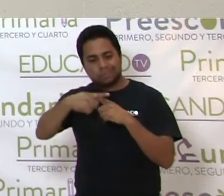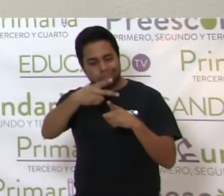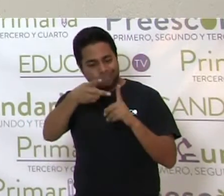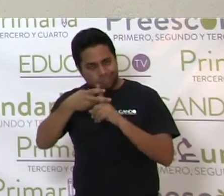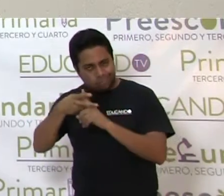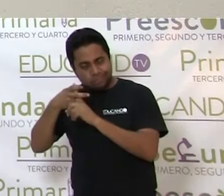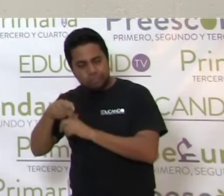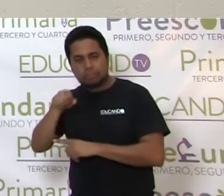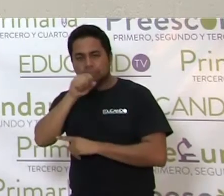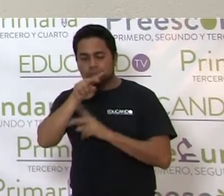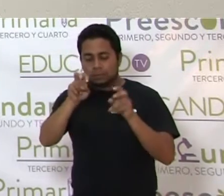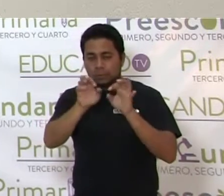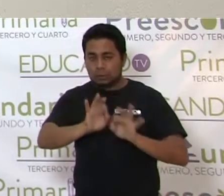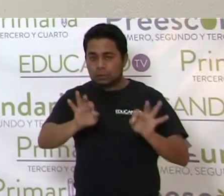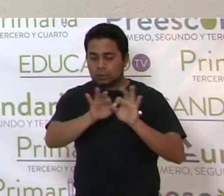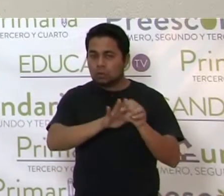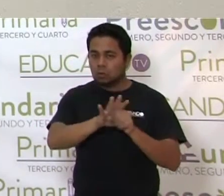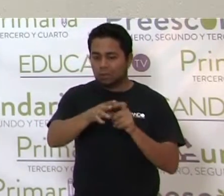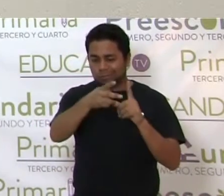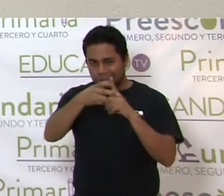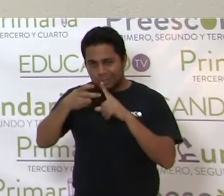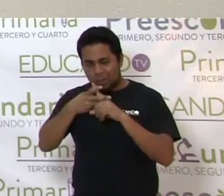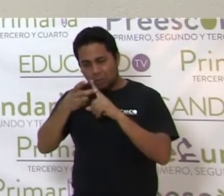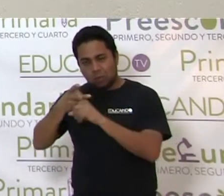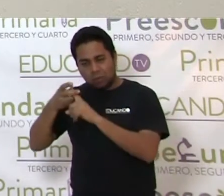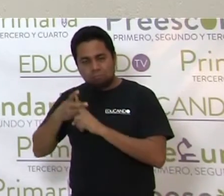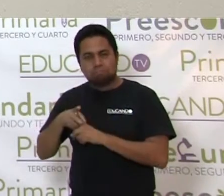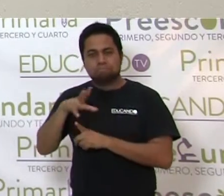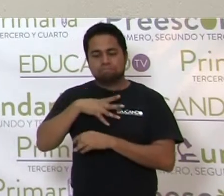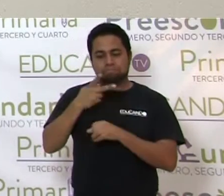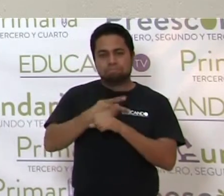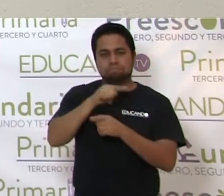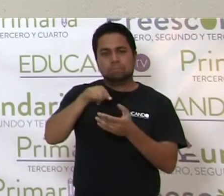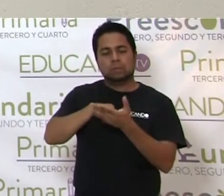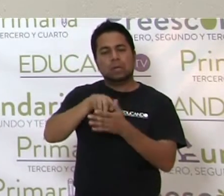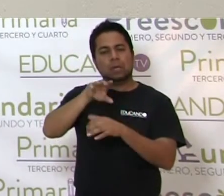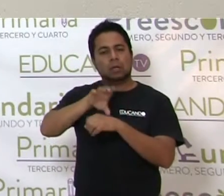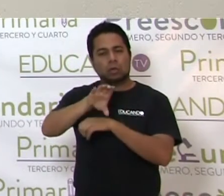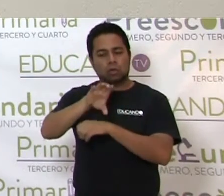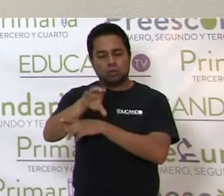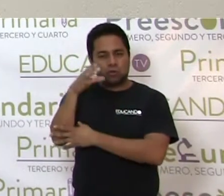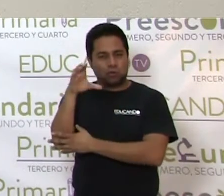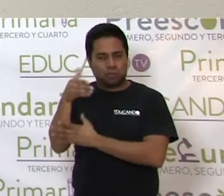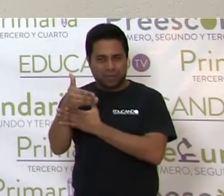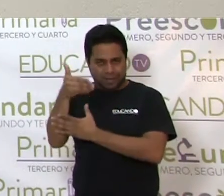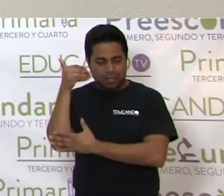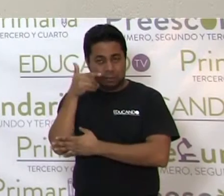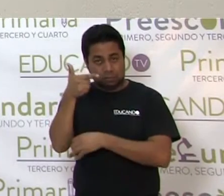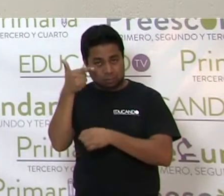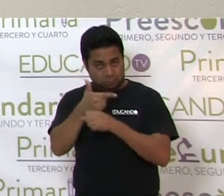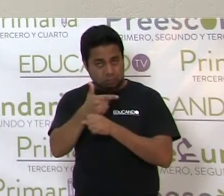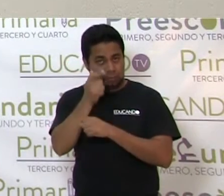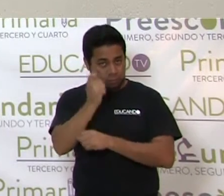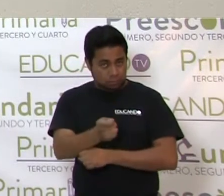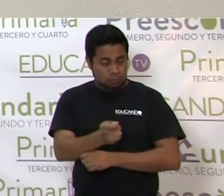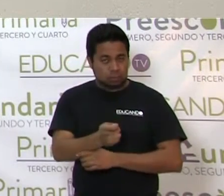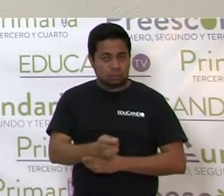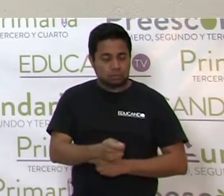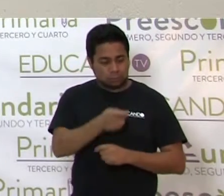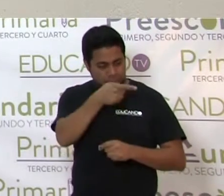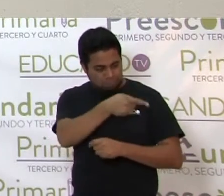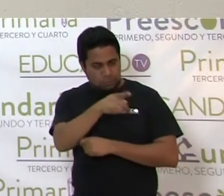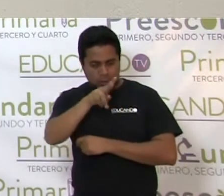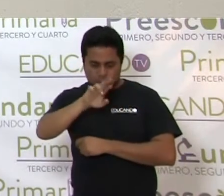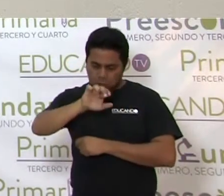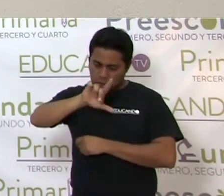El tema central son los secuestros colectivos que ocurrieron en Colombia. ¿Se dan cuenta? En este